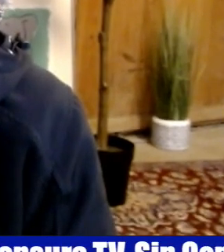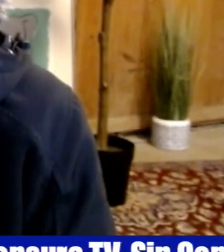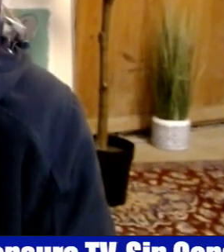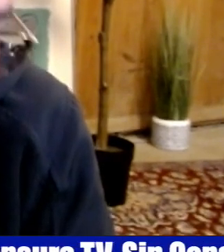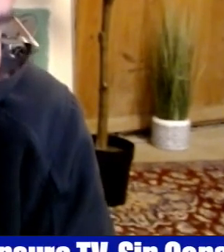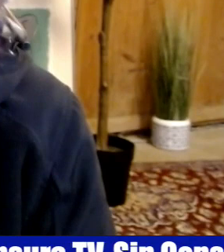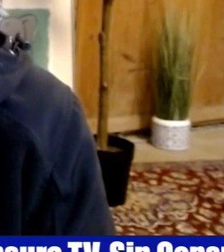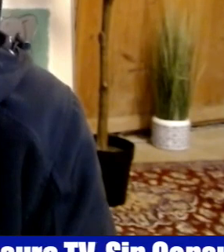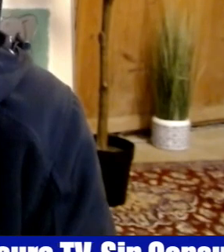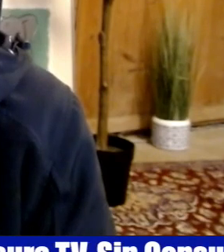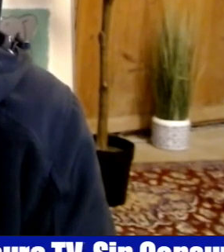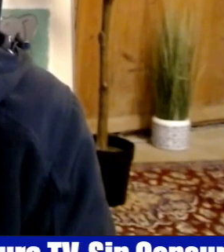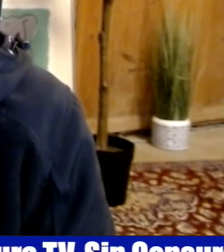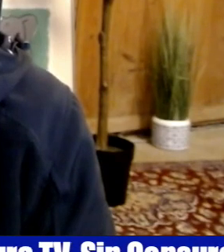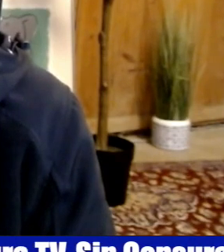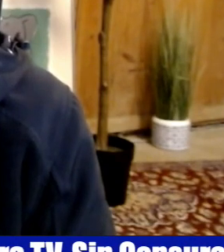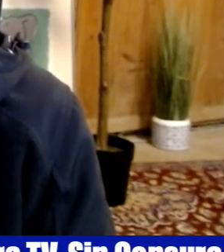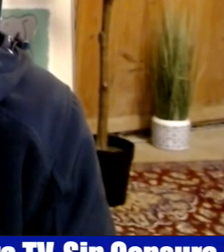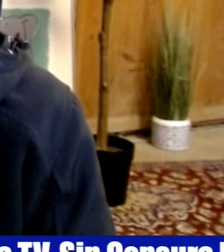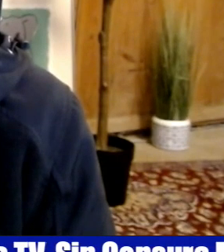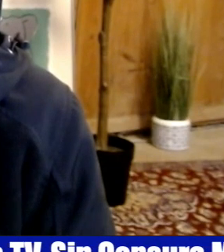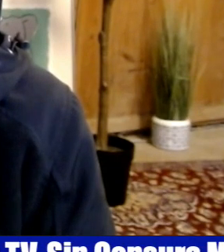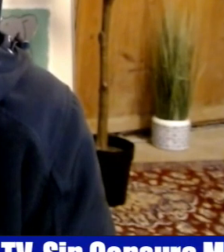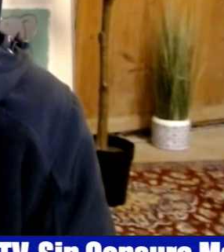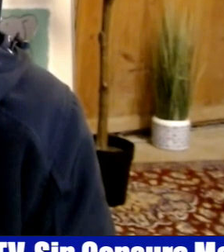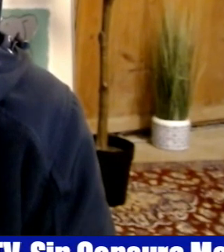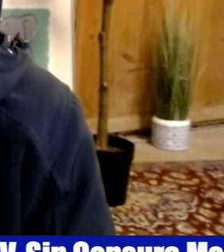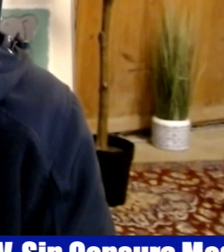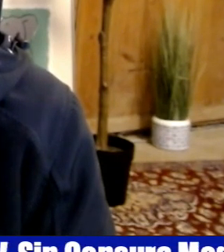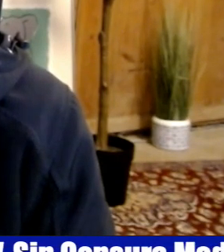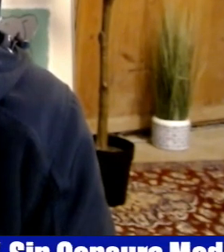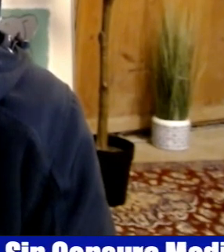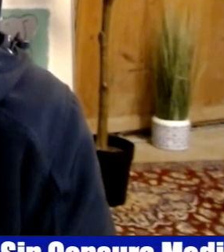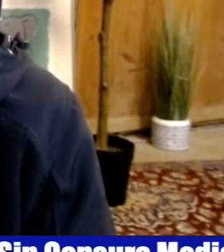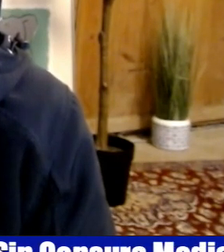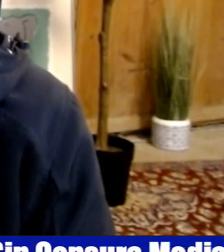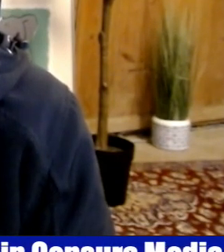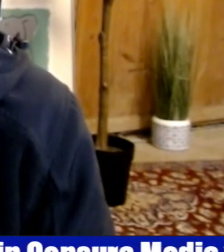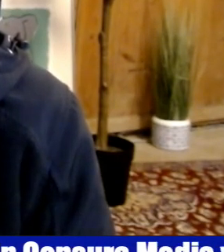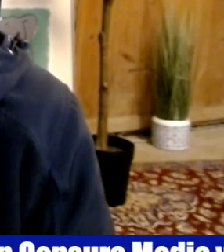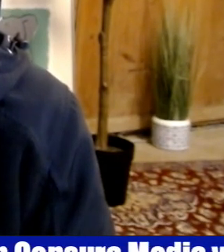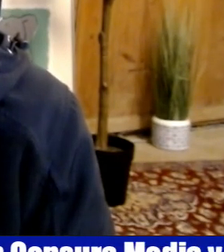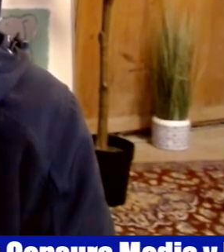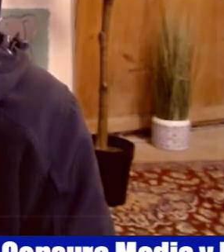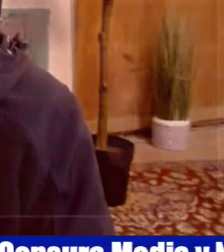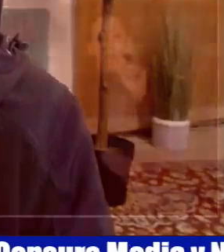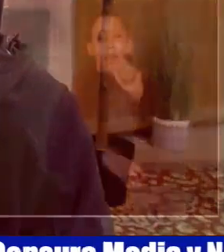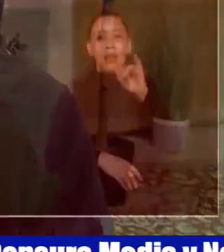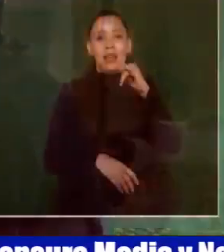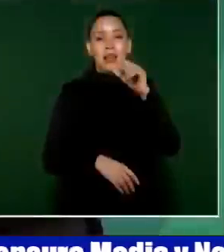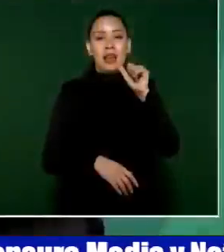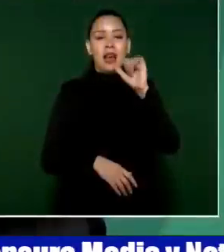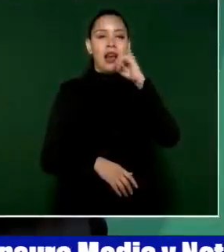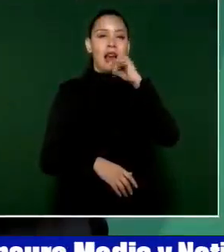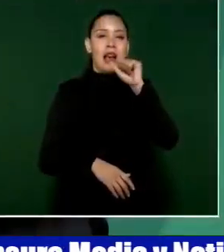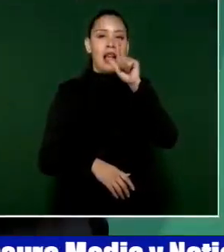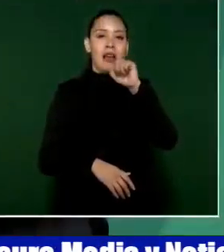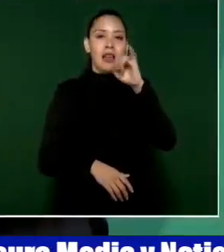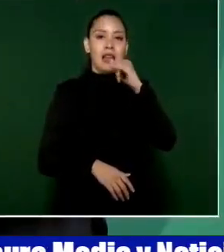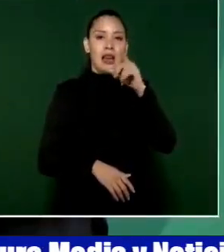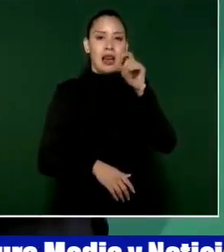el presidente cerró diciendo que que están usando cualquier información y que pues la guacamaya En todo caso se